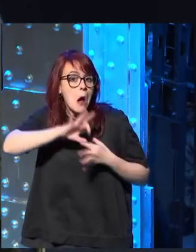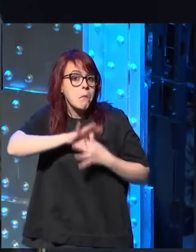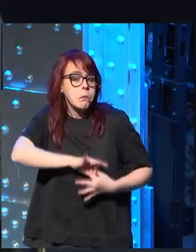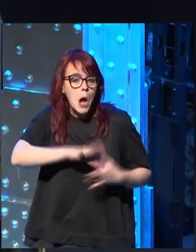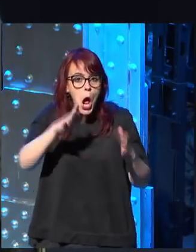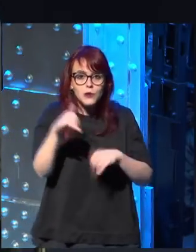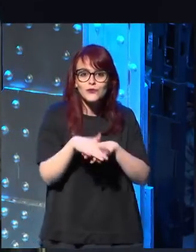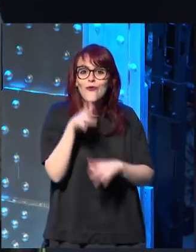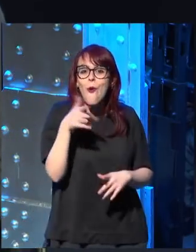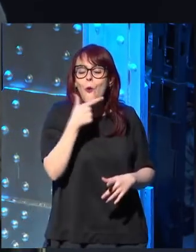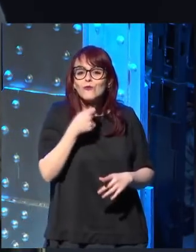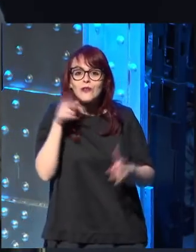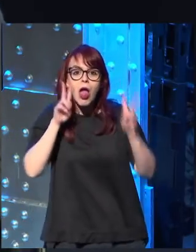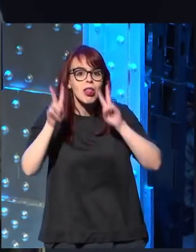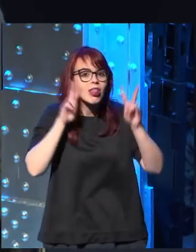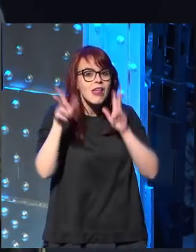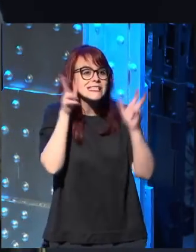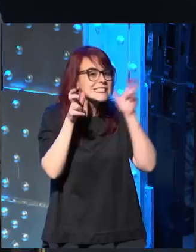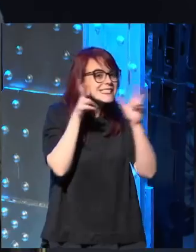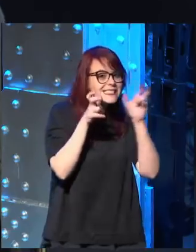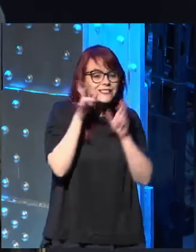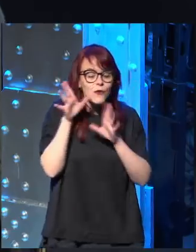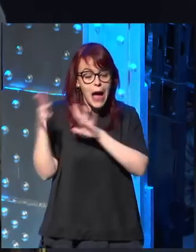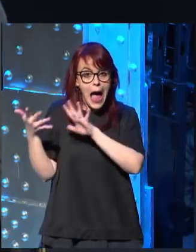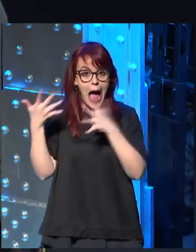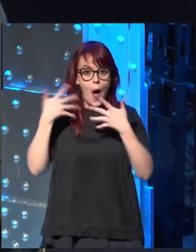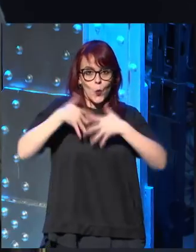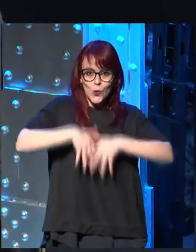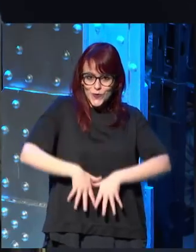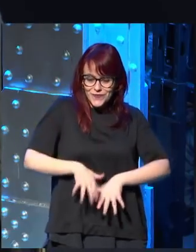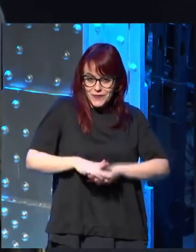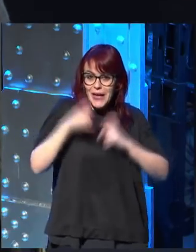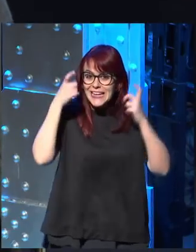es observar y fijarme y escuchar y intentar esa cosa